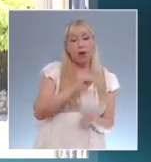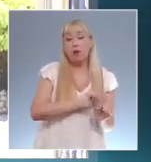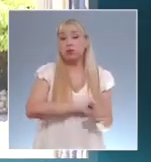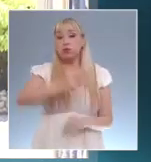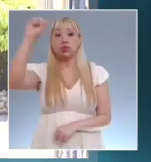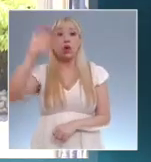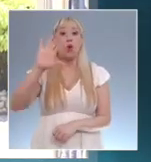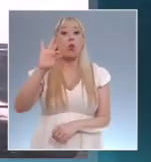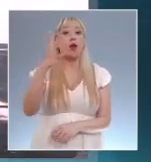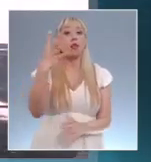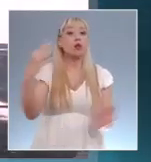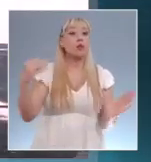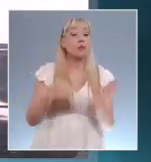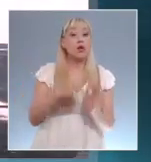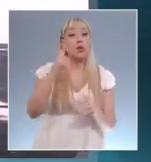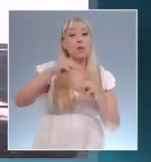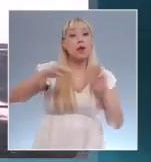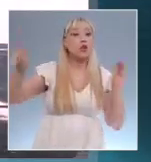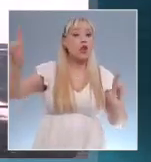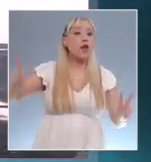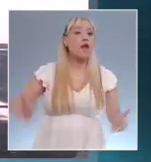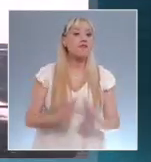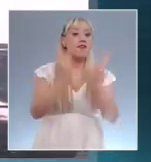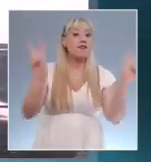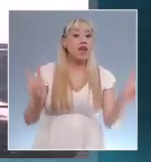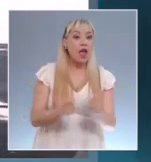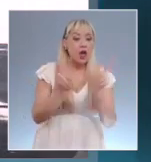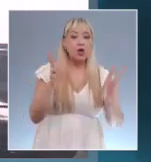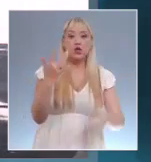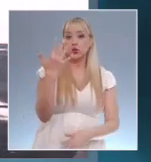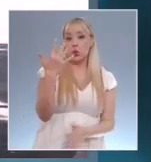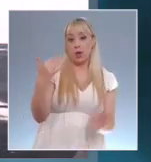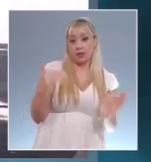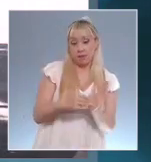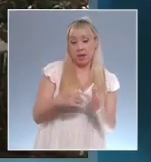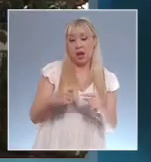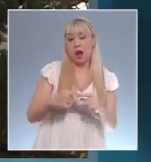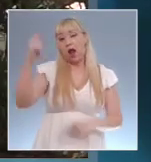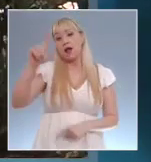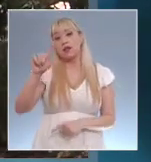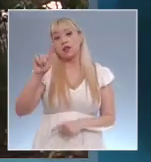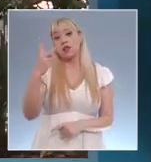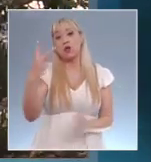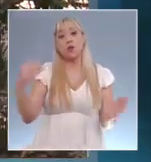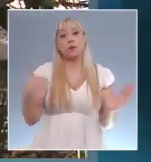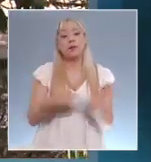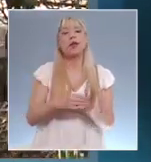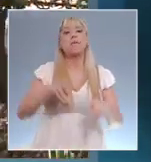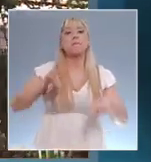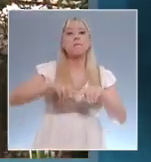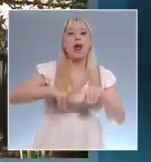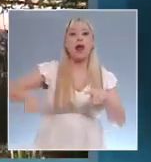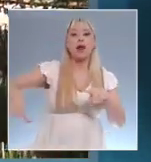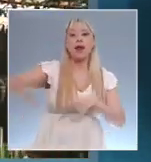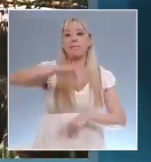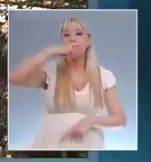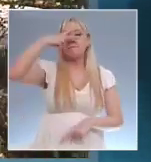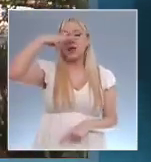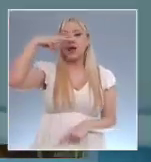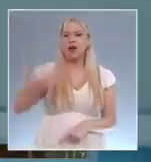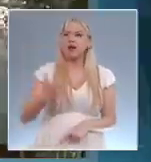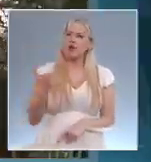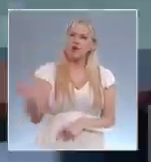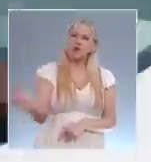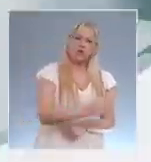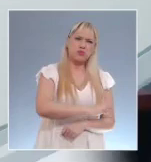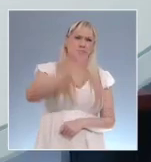a 72,000 pesos en la zona del Parque La Mexicana. Para el canal del Poder Judicial de la Federación, Jesús Daza.